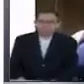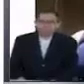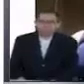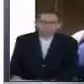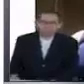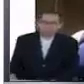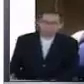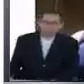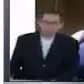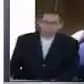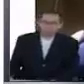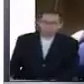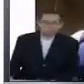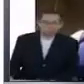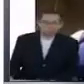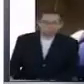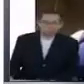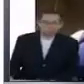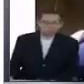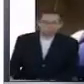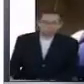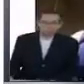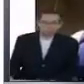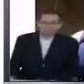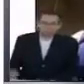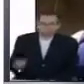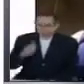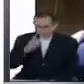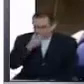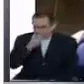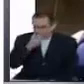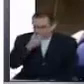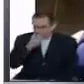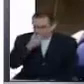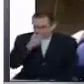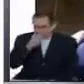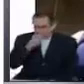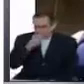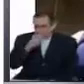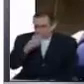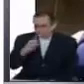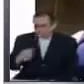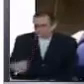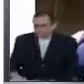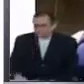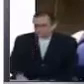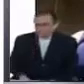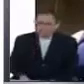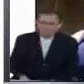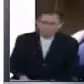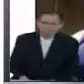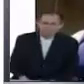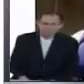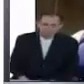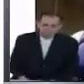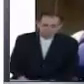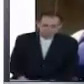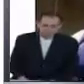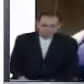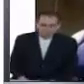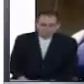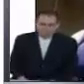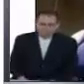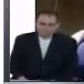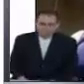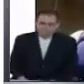grande. El pecado. Muchos pecados muy grandes. Sí. Ahora